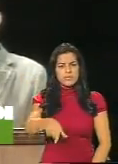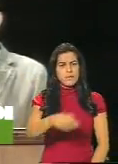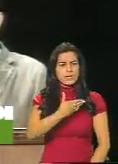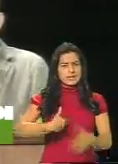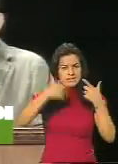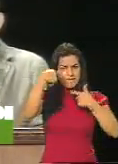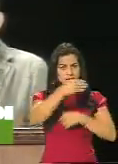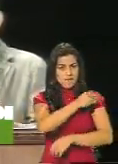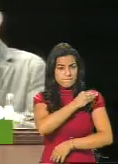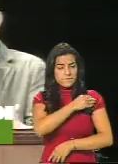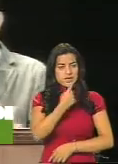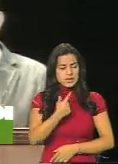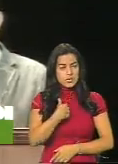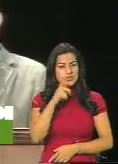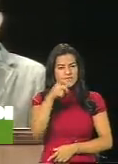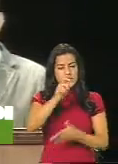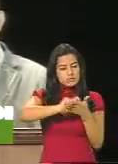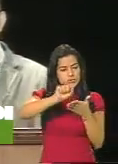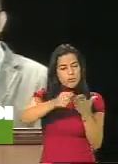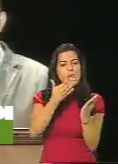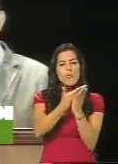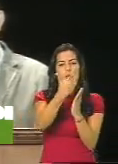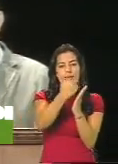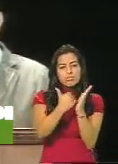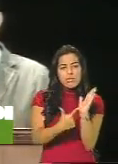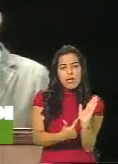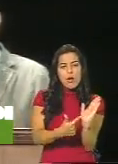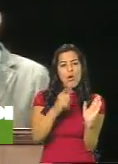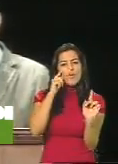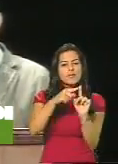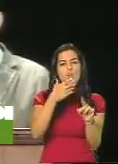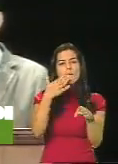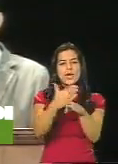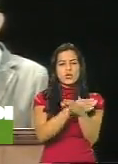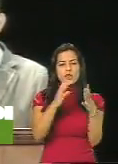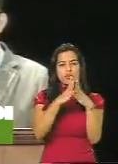Chávez, bueno, una propuesta para mejorar lo que sin duda